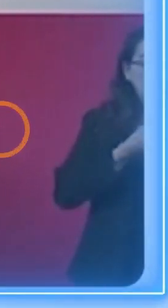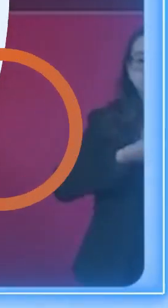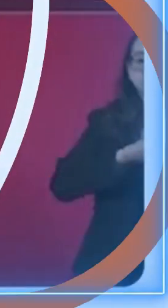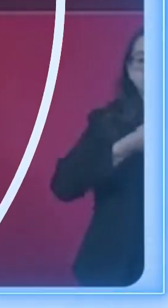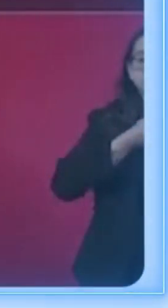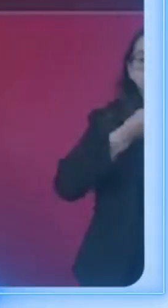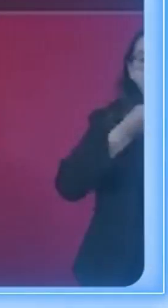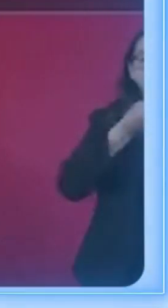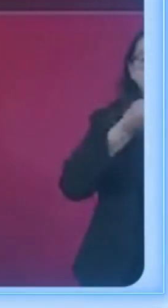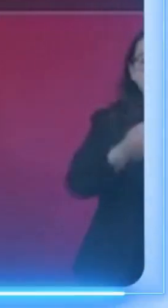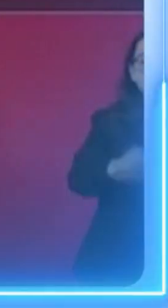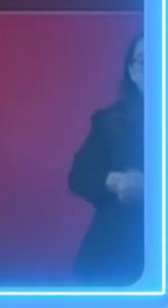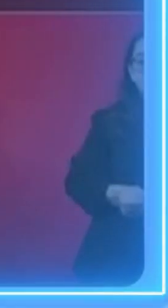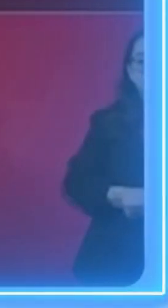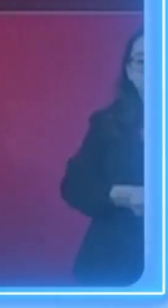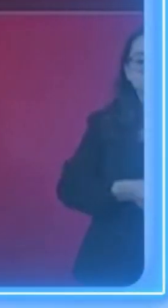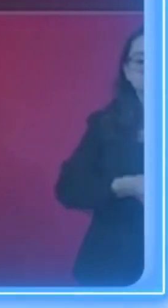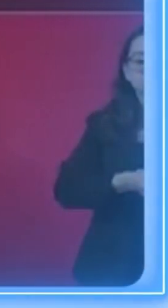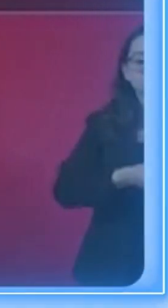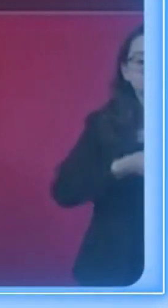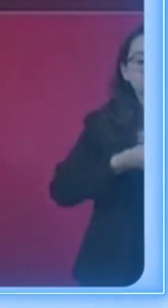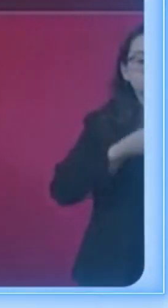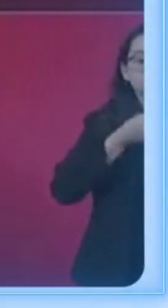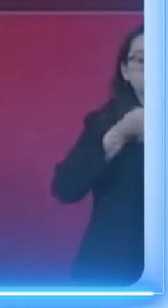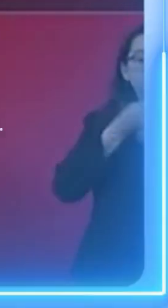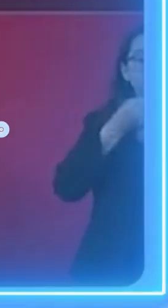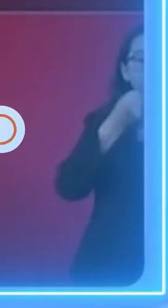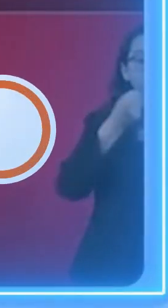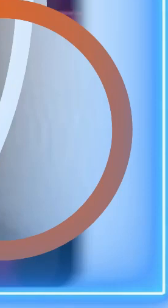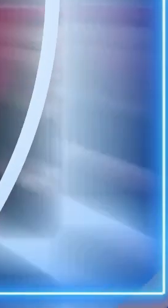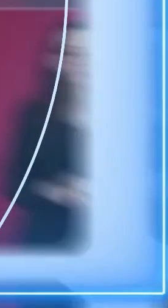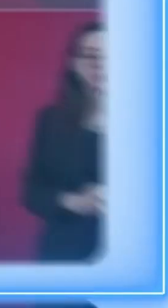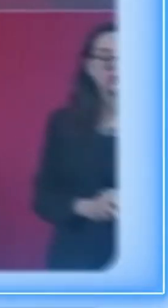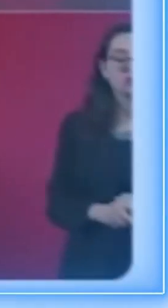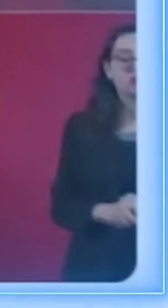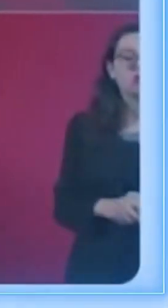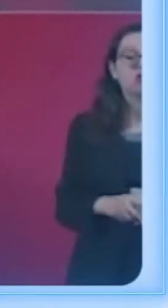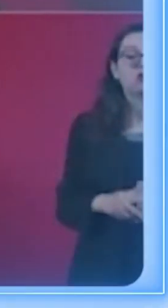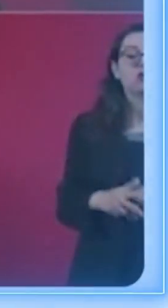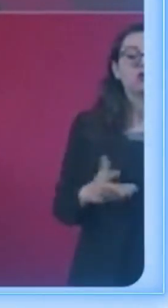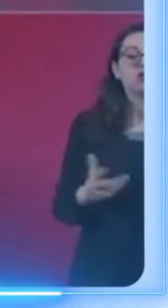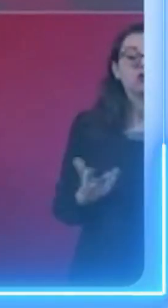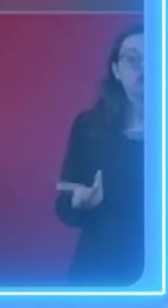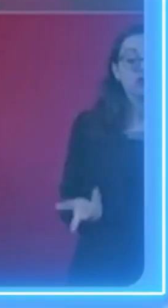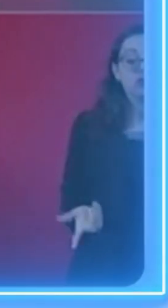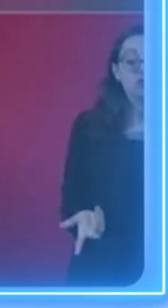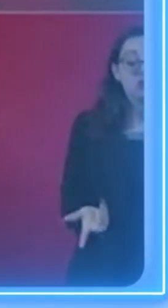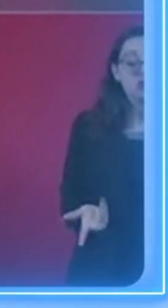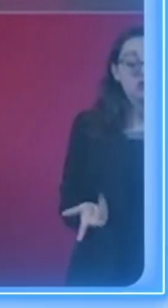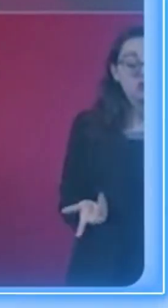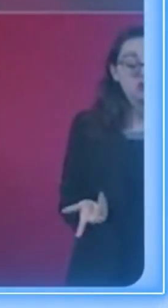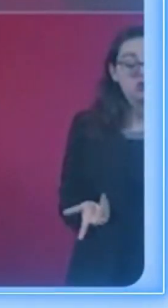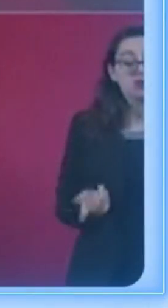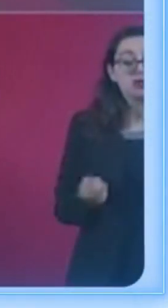son generados desde Argentina sí Al parecer los Bots tienen acento argentino y no solo eso sino que también